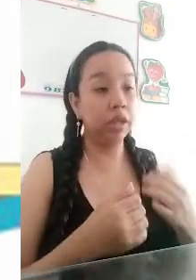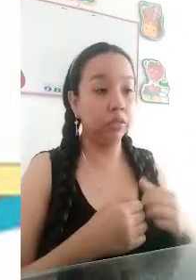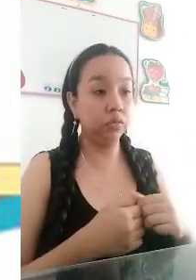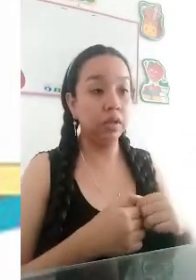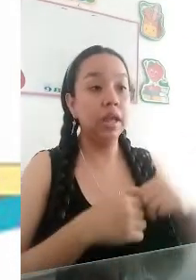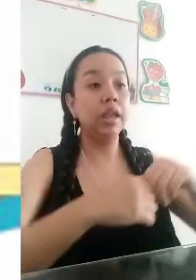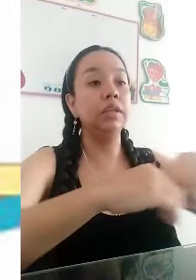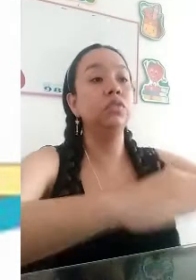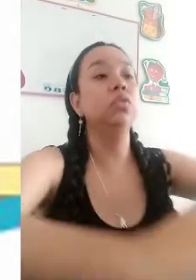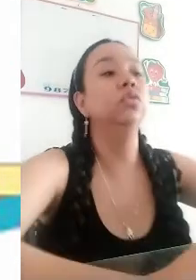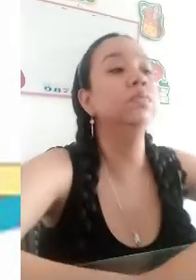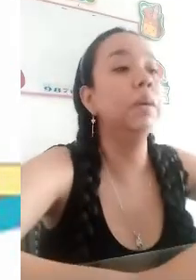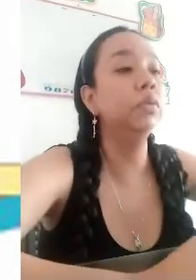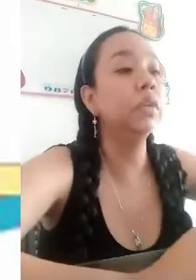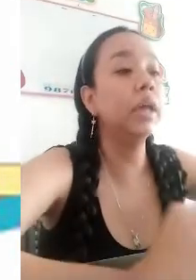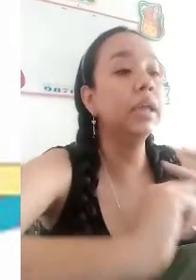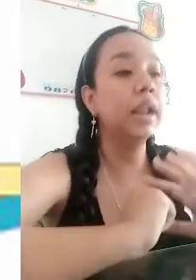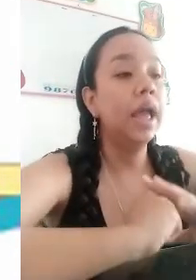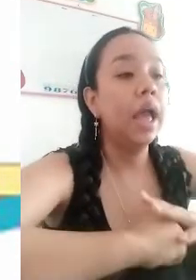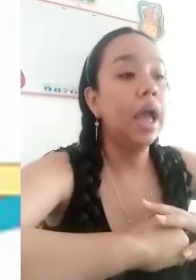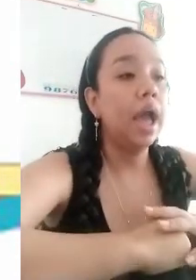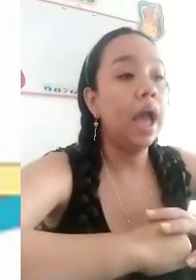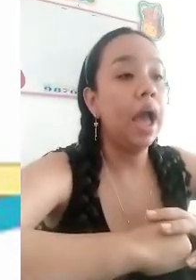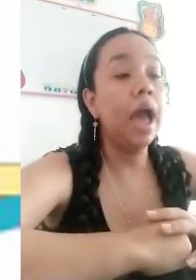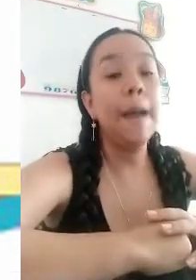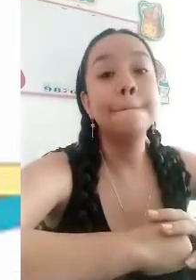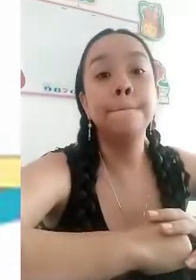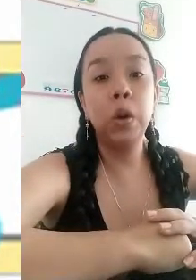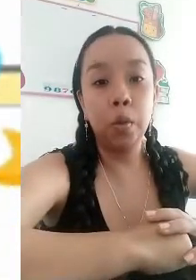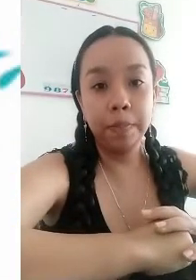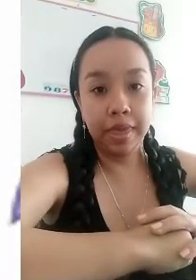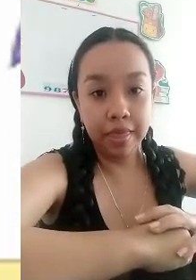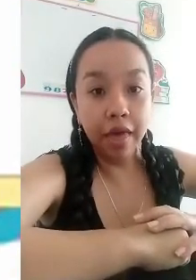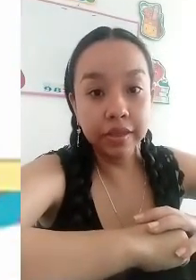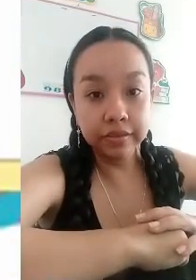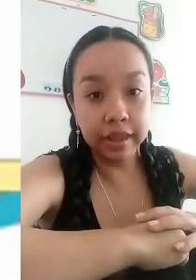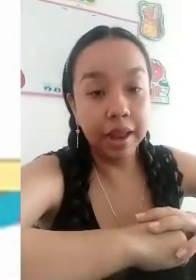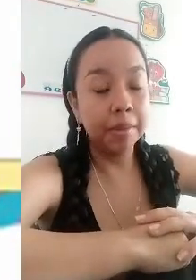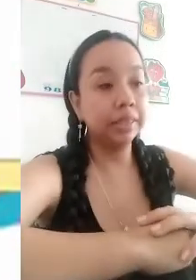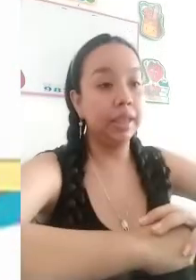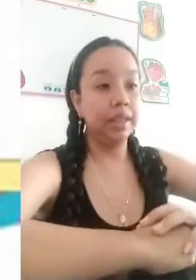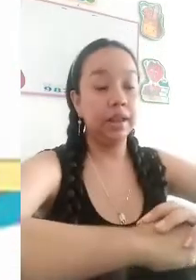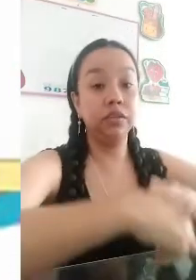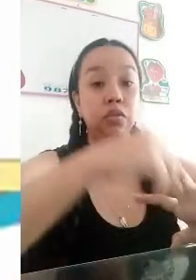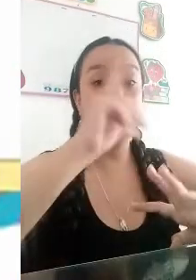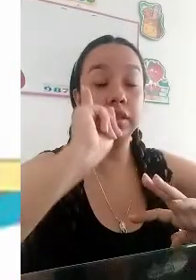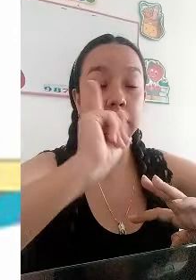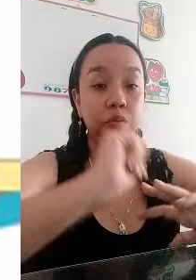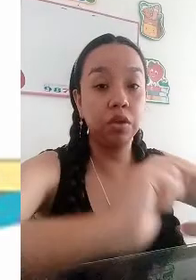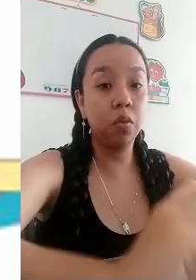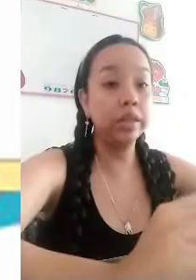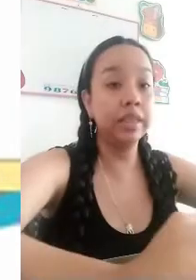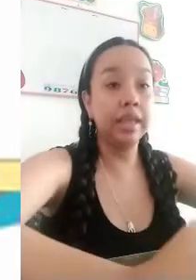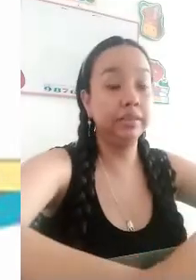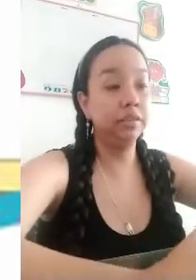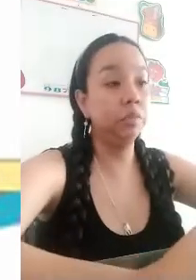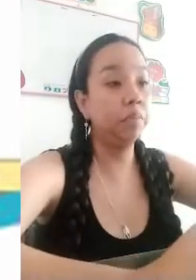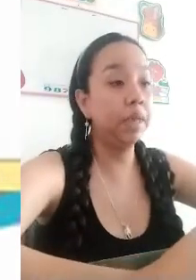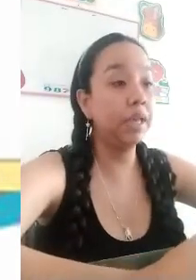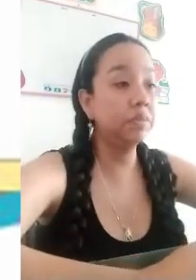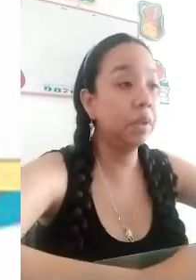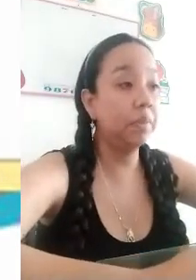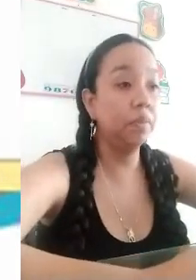los objetos. ¿Listo? Entonces vamos a ir a propiedades de la materia. ¿Listo? Entonces deben tener muy en cuenta